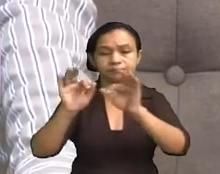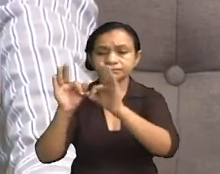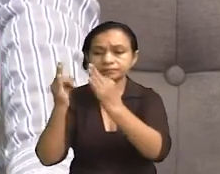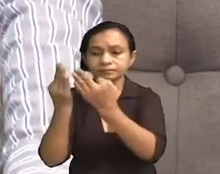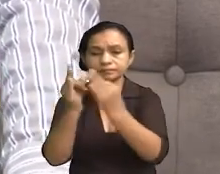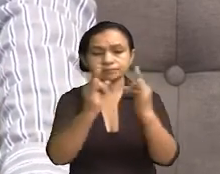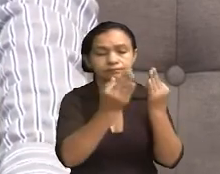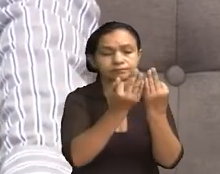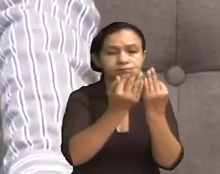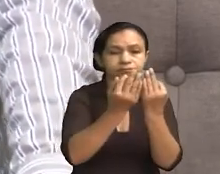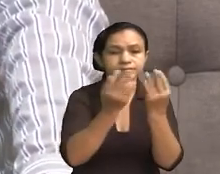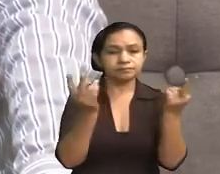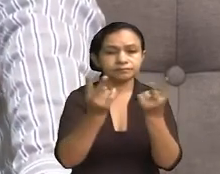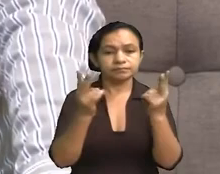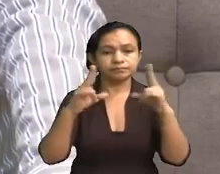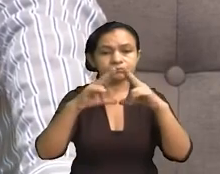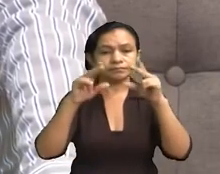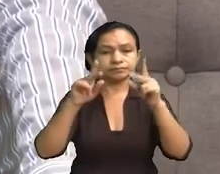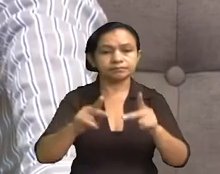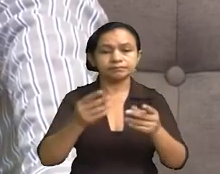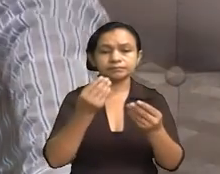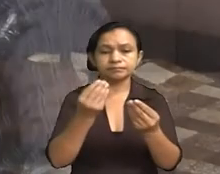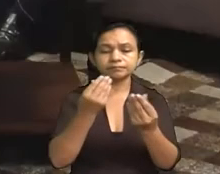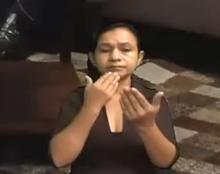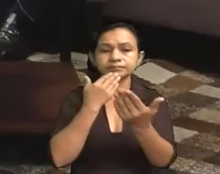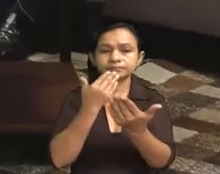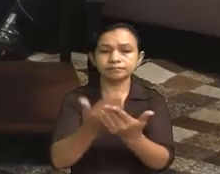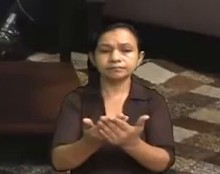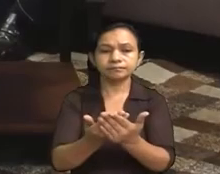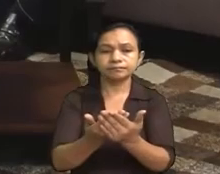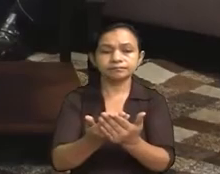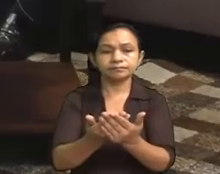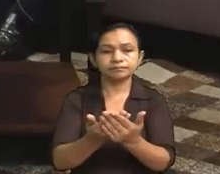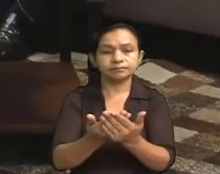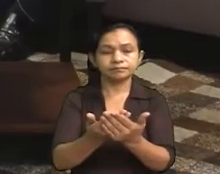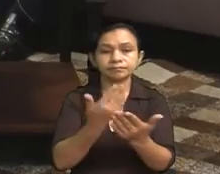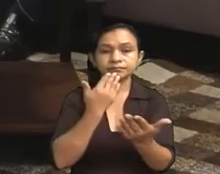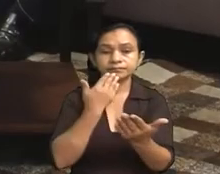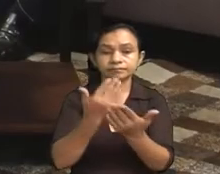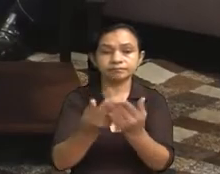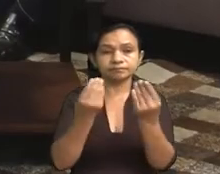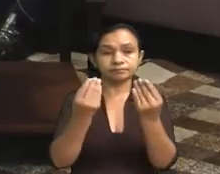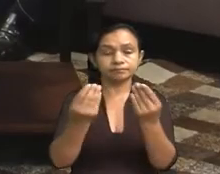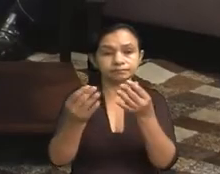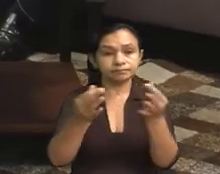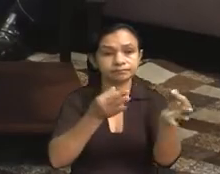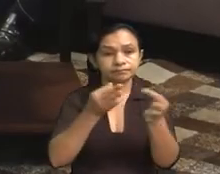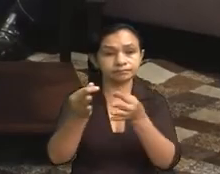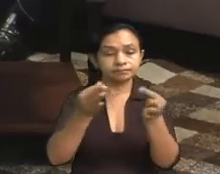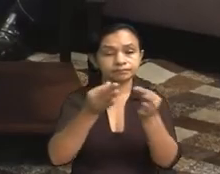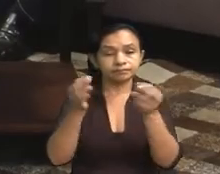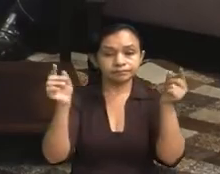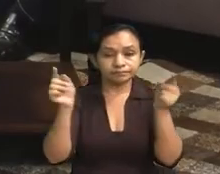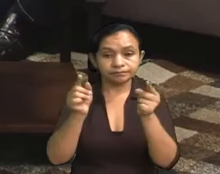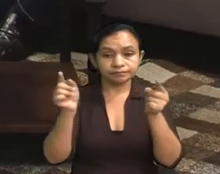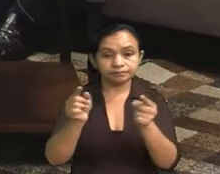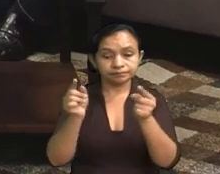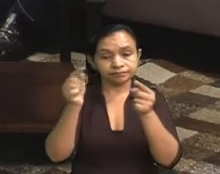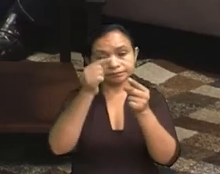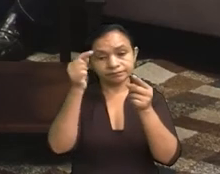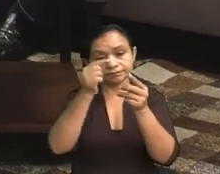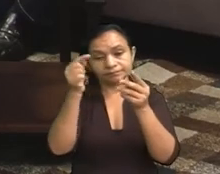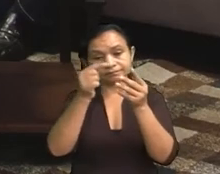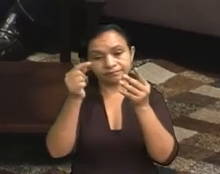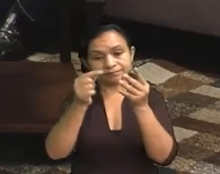familias y en las comunidades de Nicaragua. Muchísimas gracias, diputado, por su tiempo y también por esta explicación en detalle, capítulo por